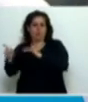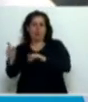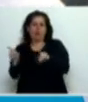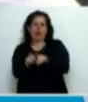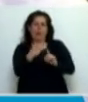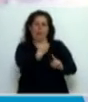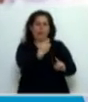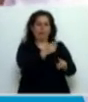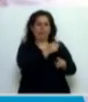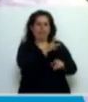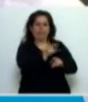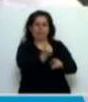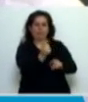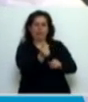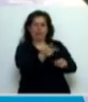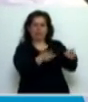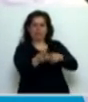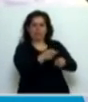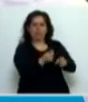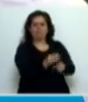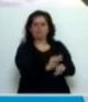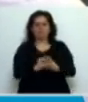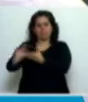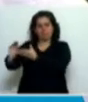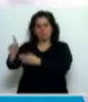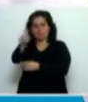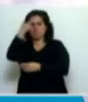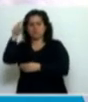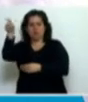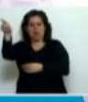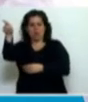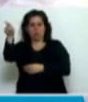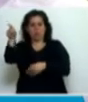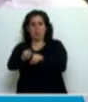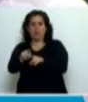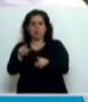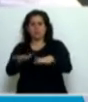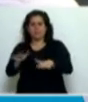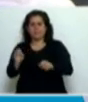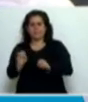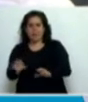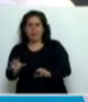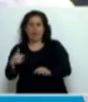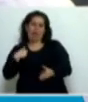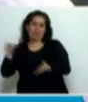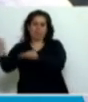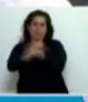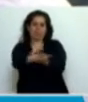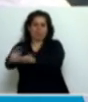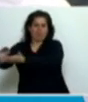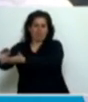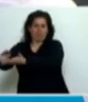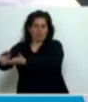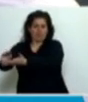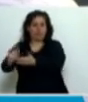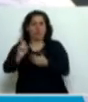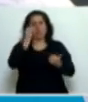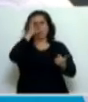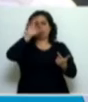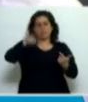de los jubilados para darle al Estado y socorrerle en las situaciones críticas. El 11,6% de acciones,